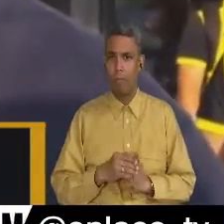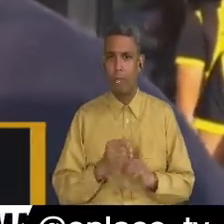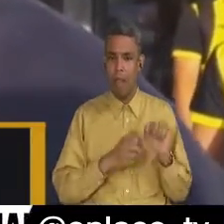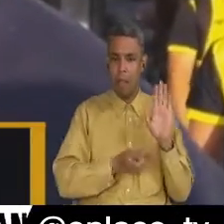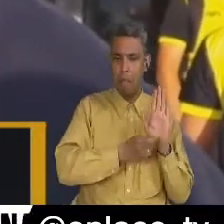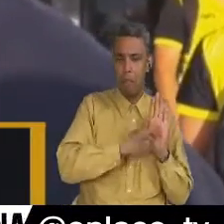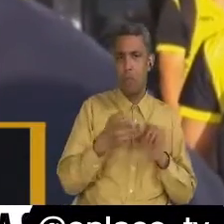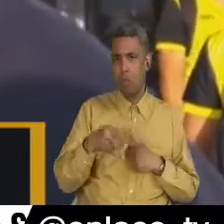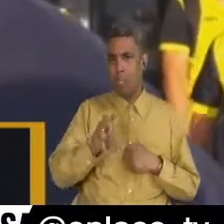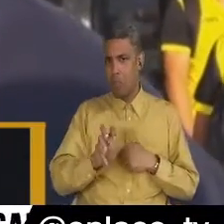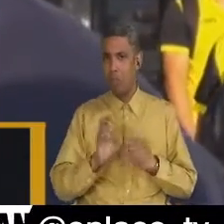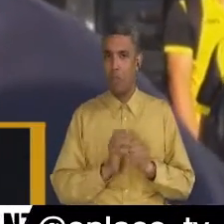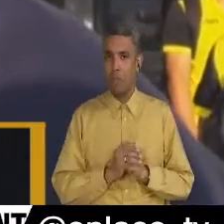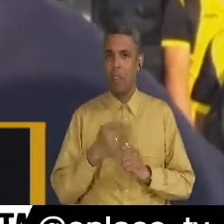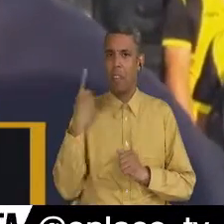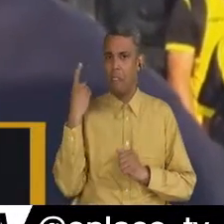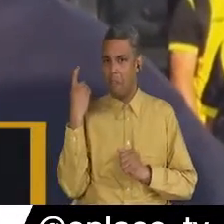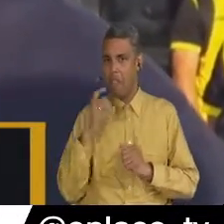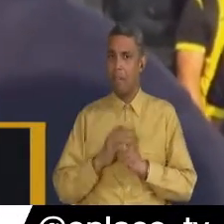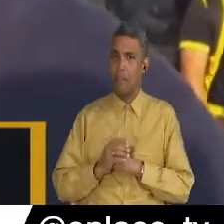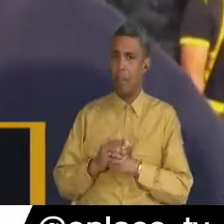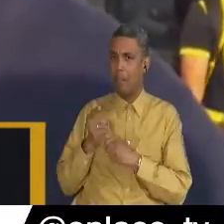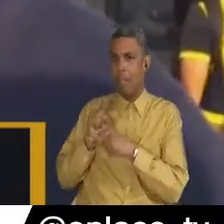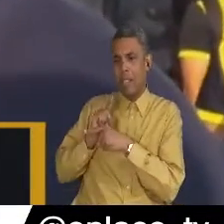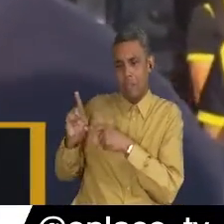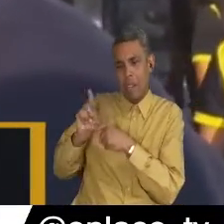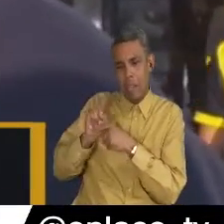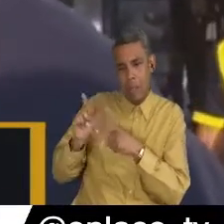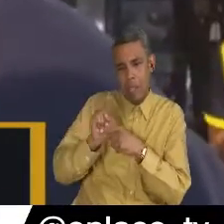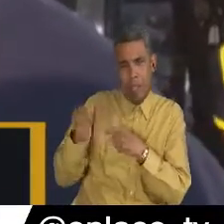disputar, o sea que estamos en la pelea, estamos